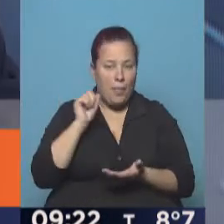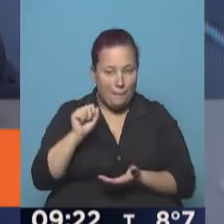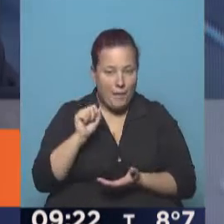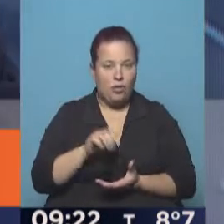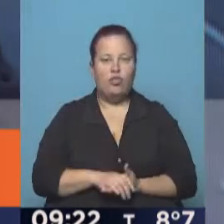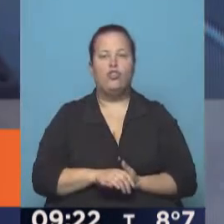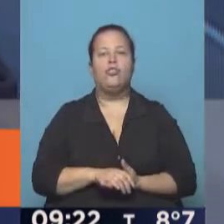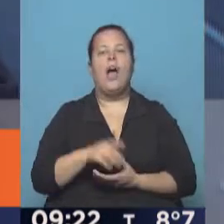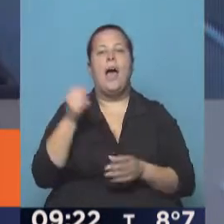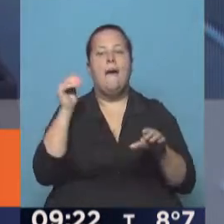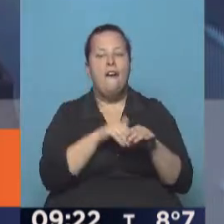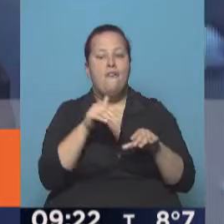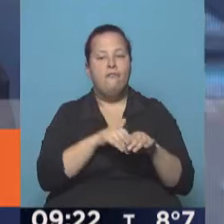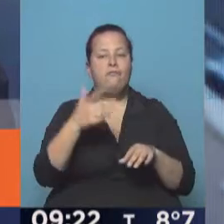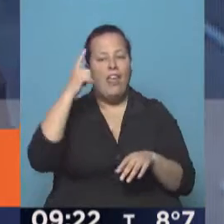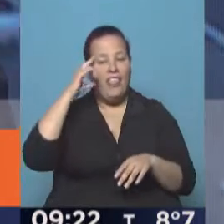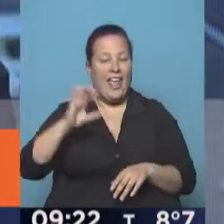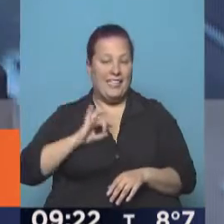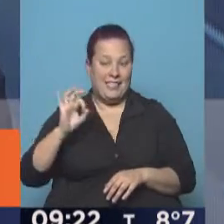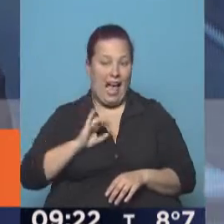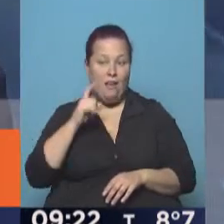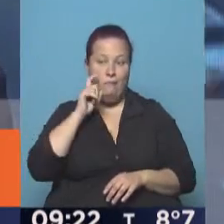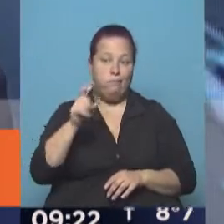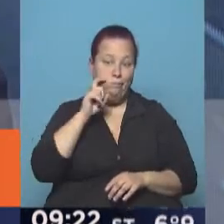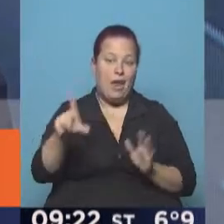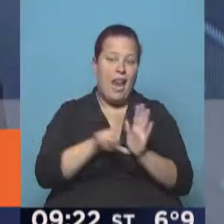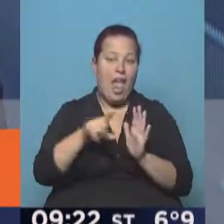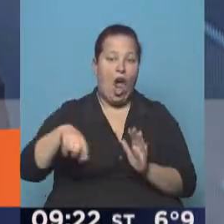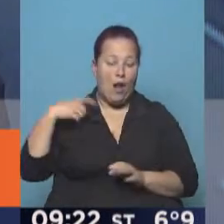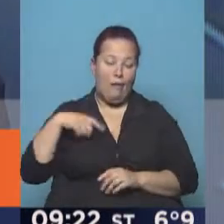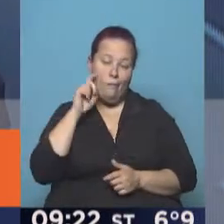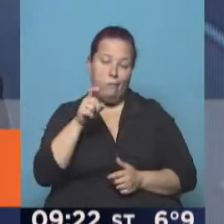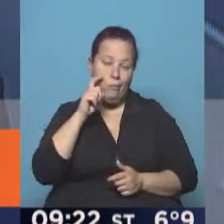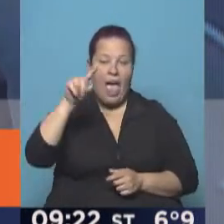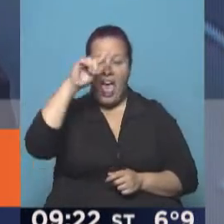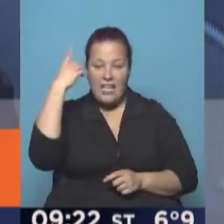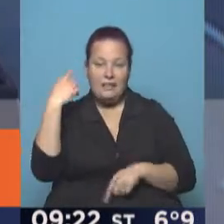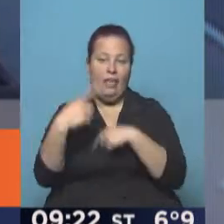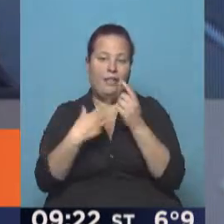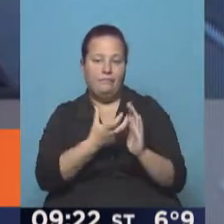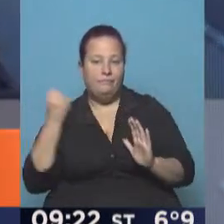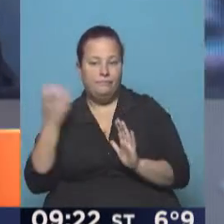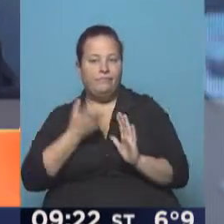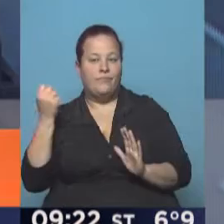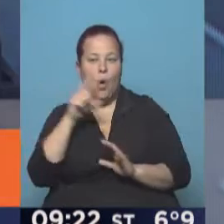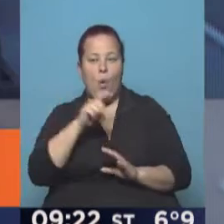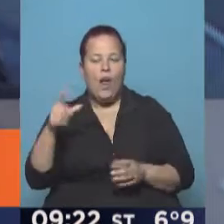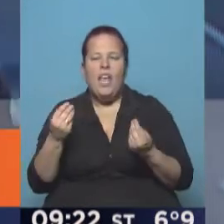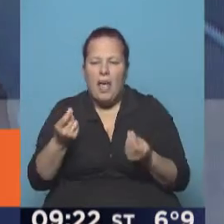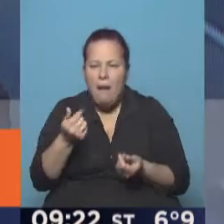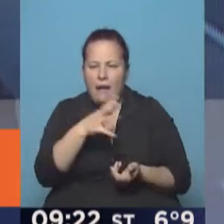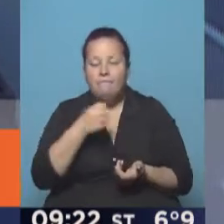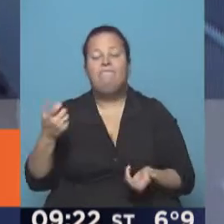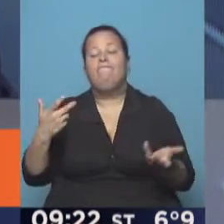pesos son los fondos que durante 10 años, por no cumplir la ley de obras sociales, el Estado fue reteniendo en una cuenta. ¿Y qué hacían con ese dinero?